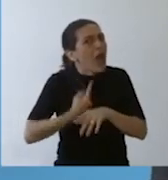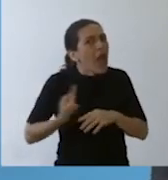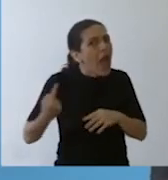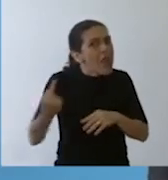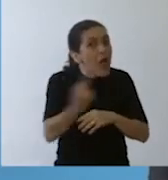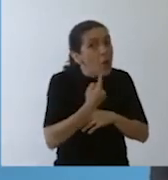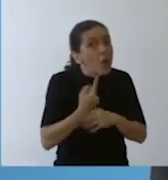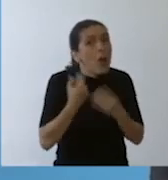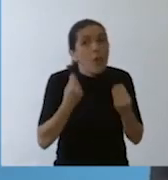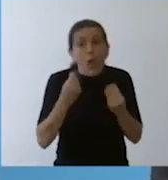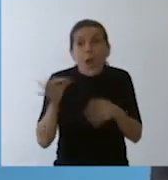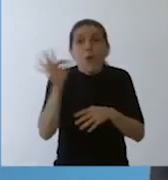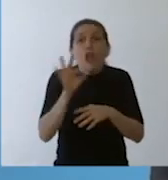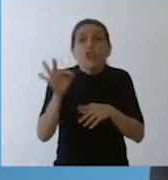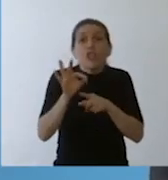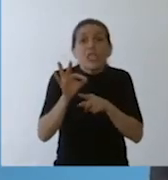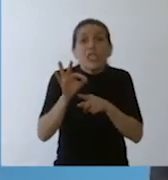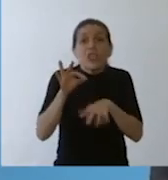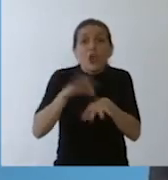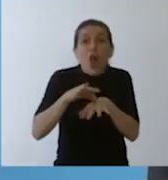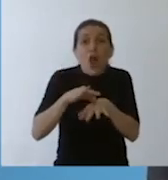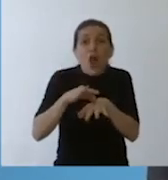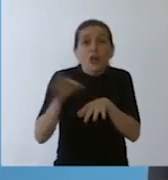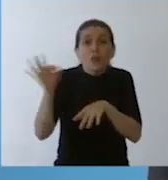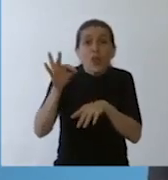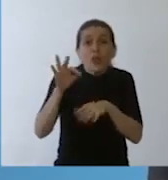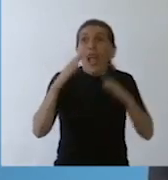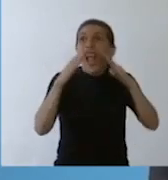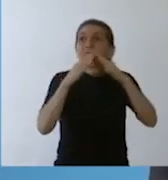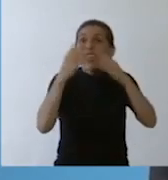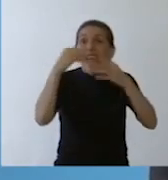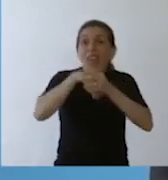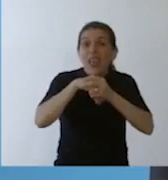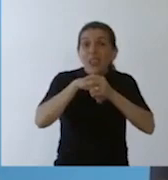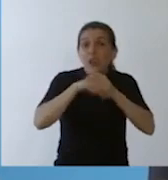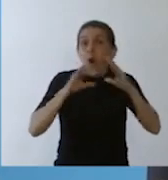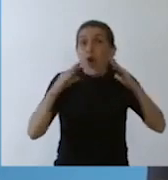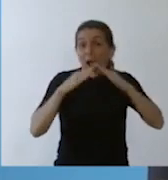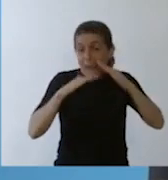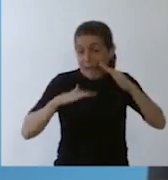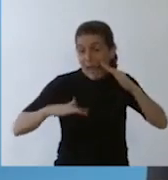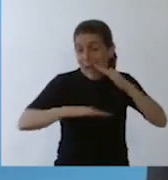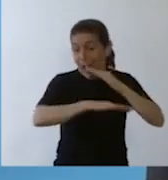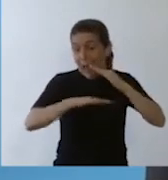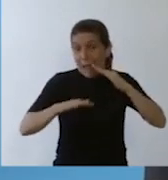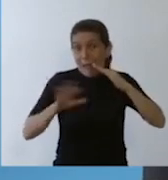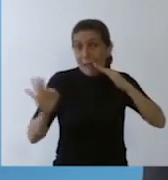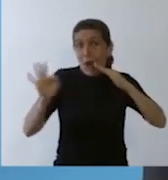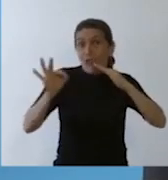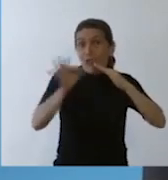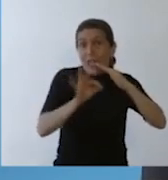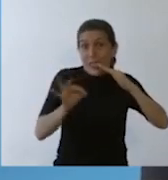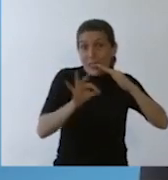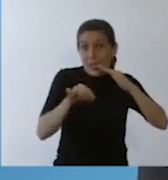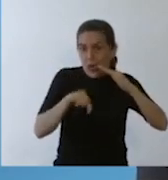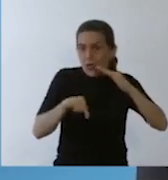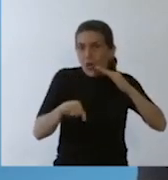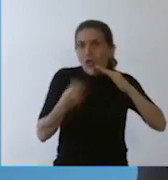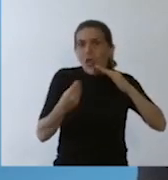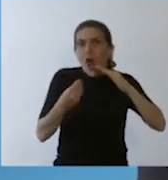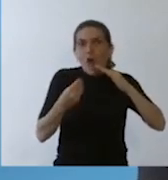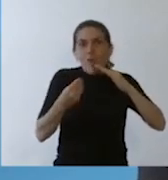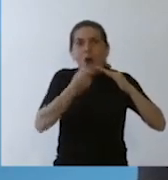Porque el mosquito vive dentro de la casa o en el peridomicilio, de tal manera que ese entorno es muy difícil de